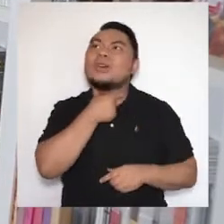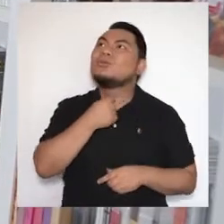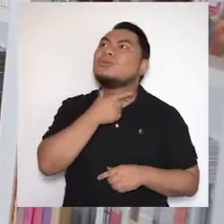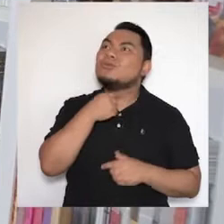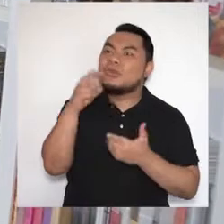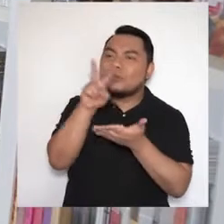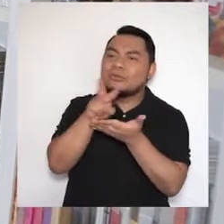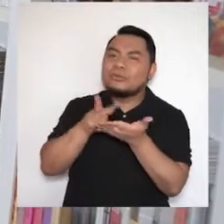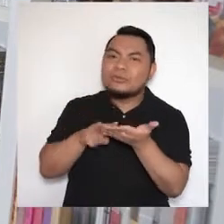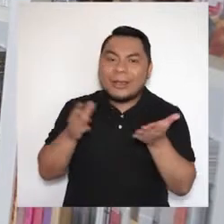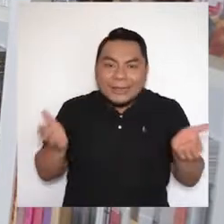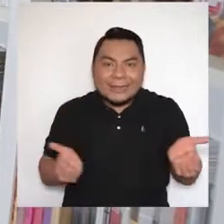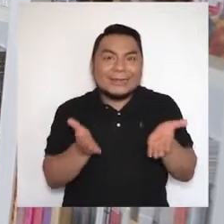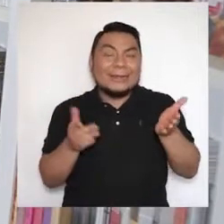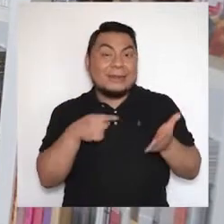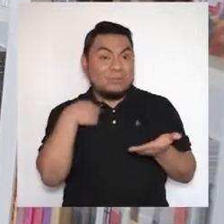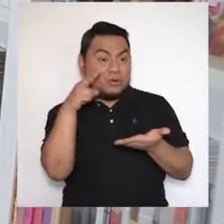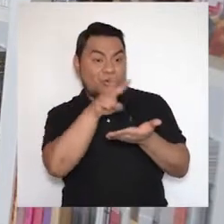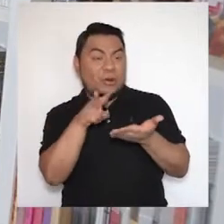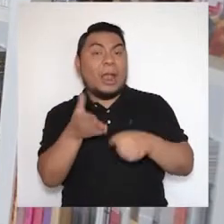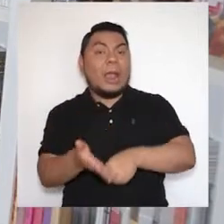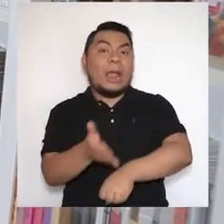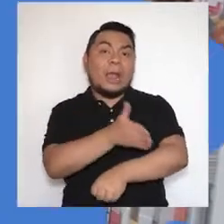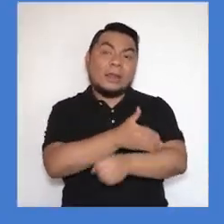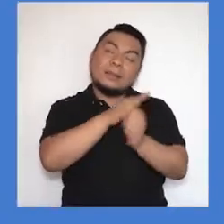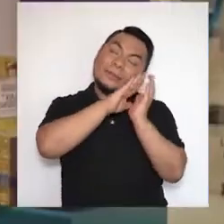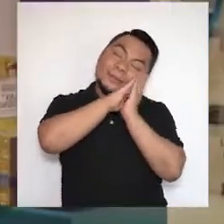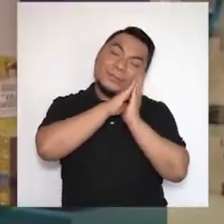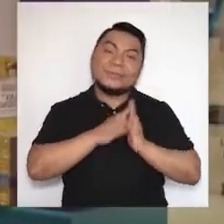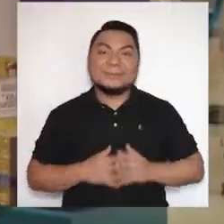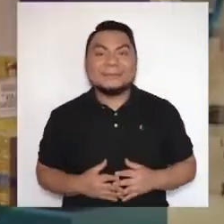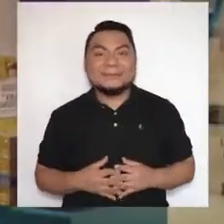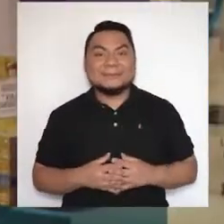lectura. Podemos leerles antes de dormir.